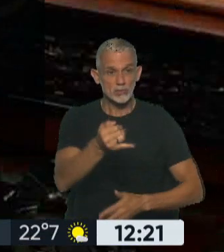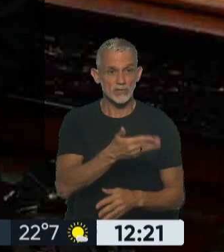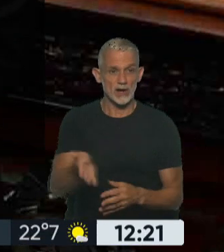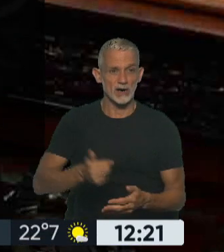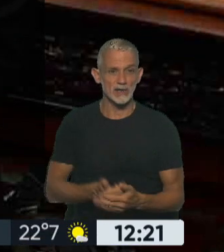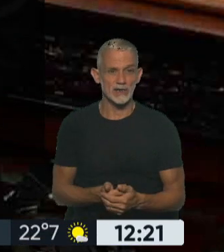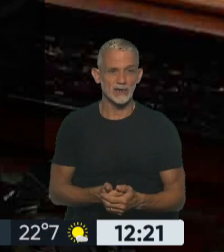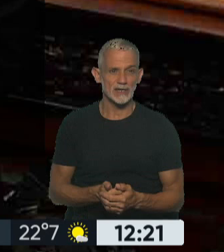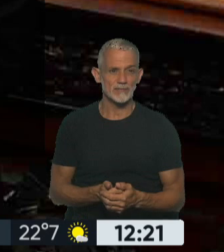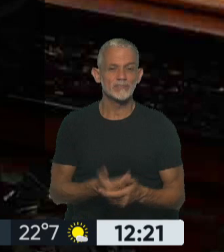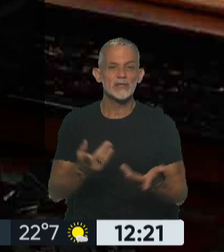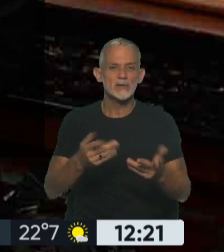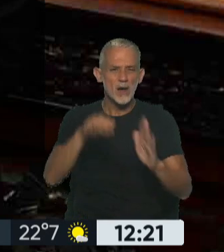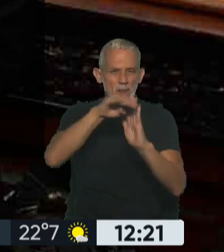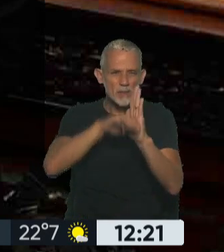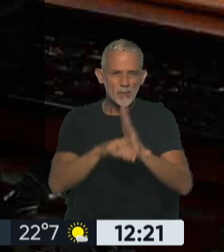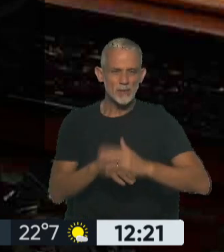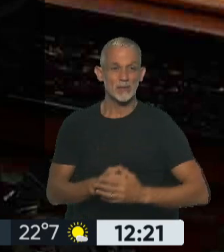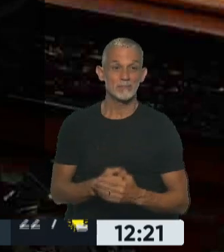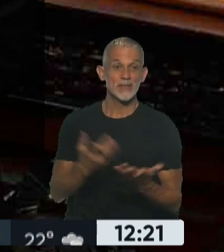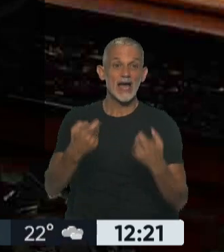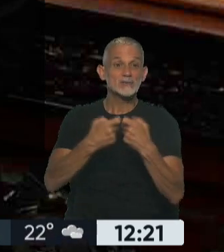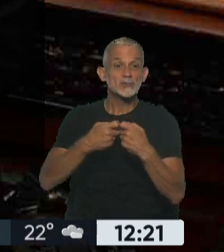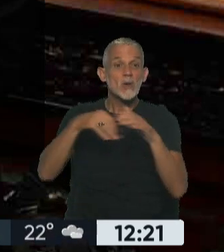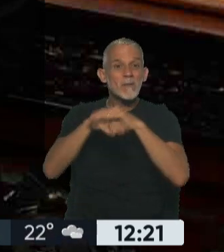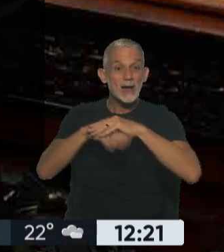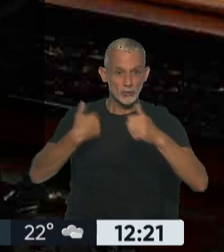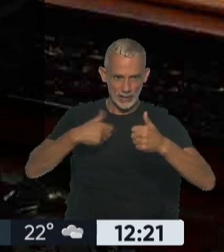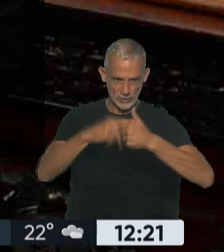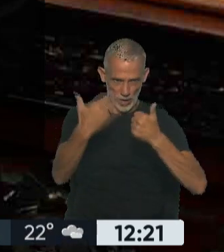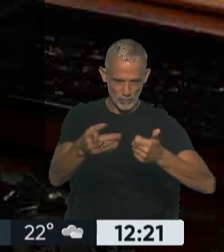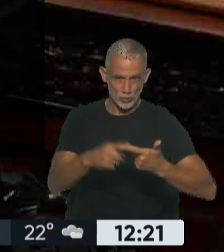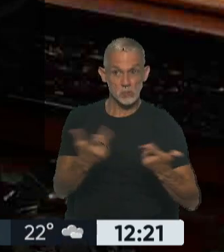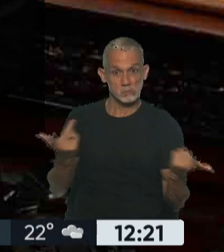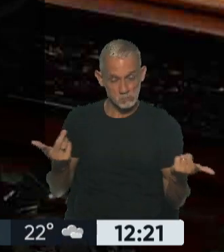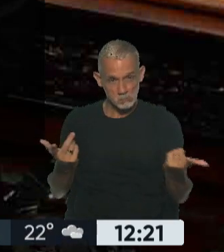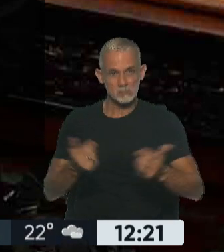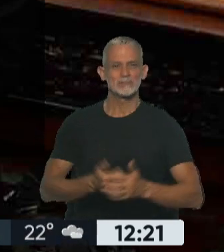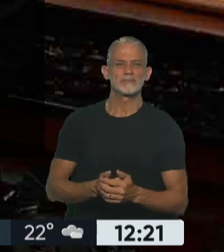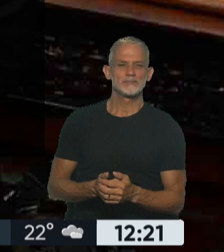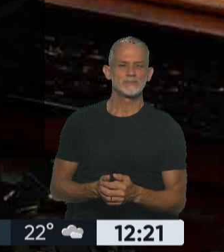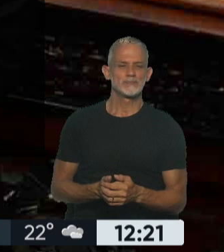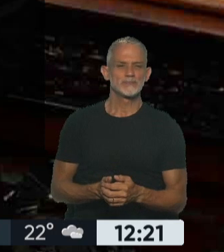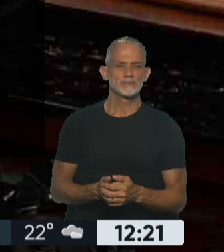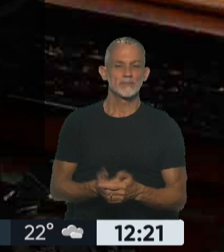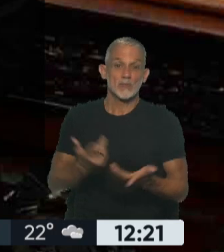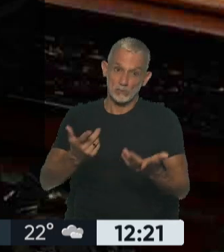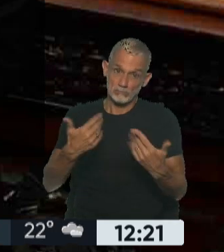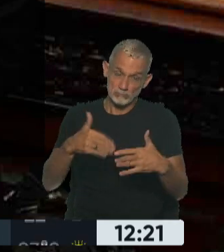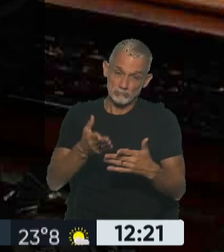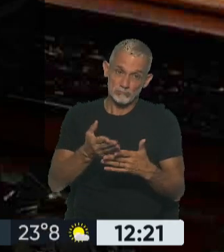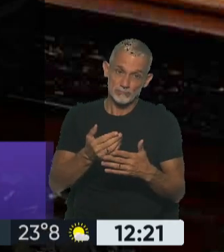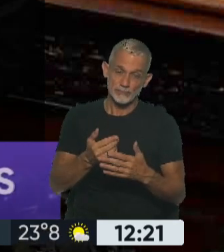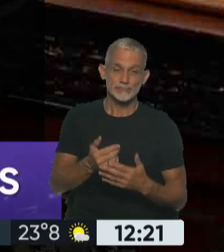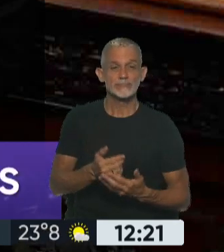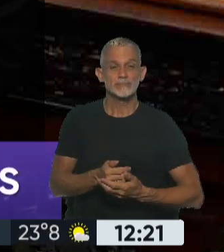este pacto. Rápidamente, fíjate, la Asociación de Bancos Argentinos no es... un dato para